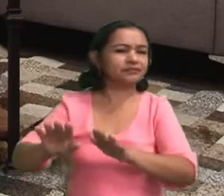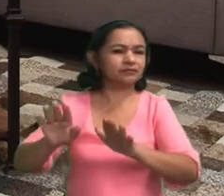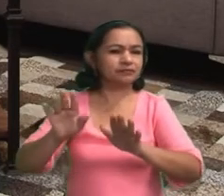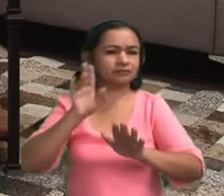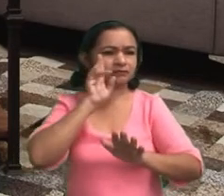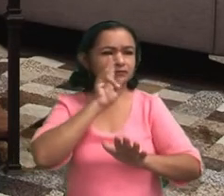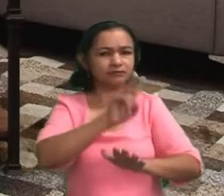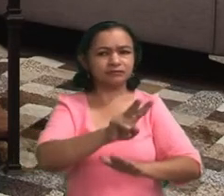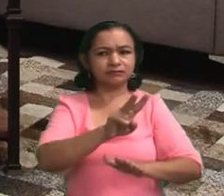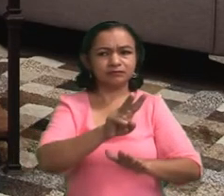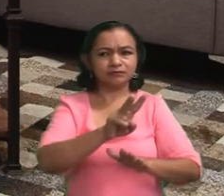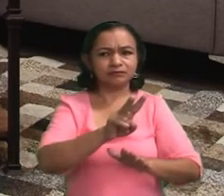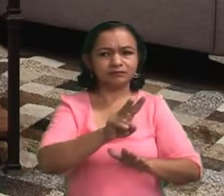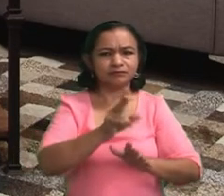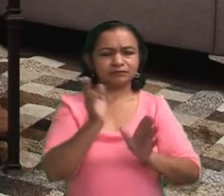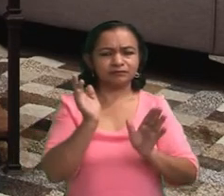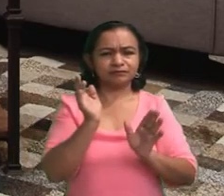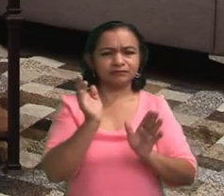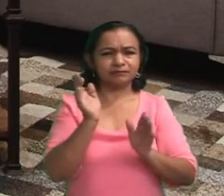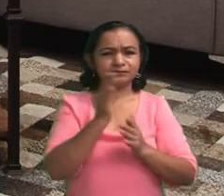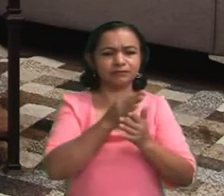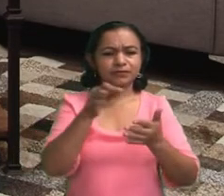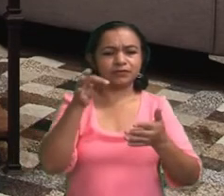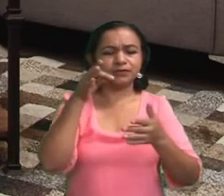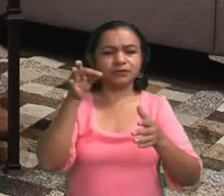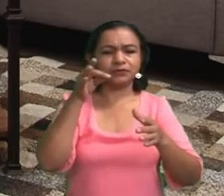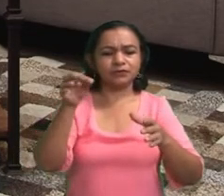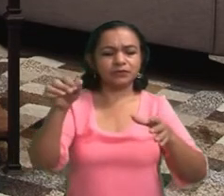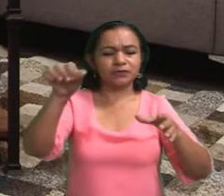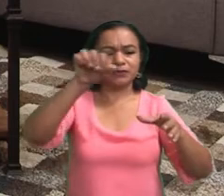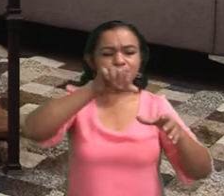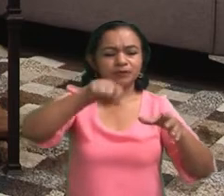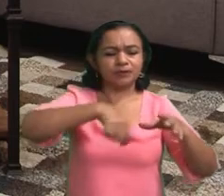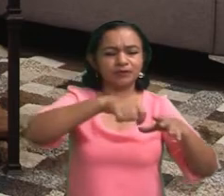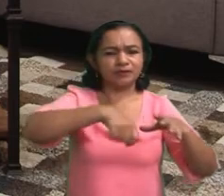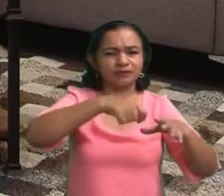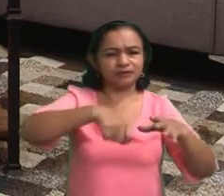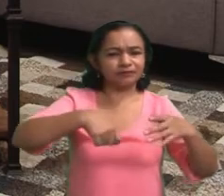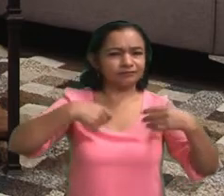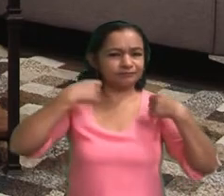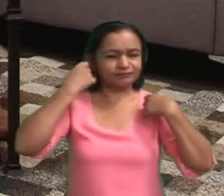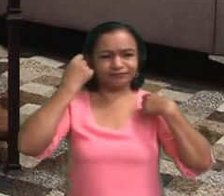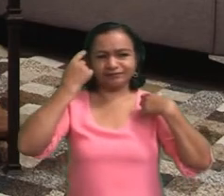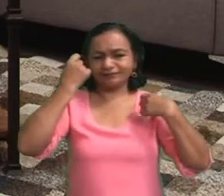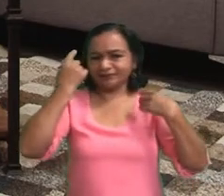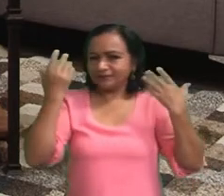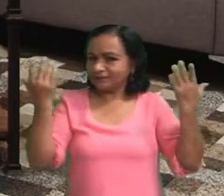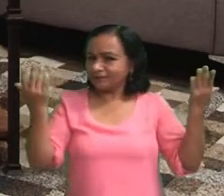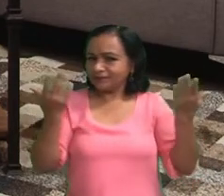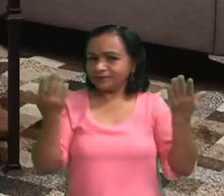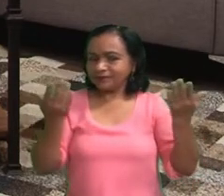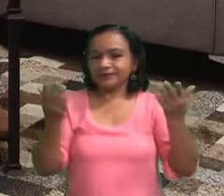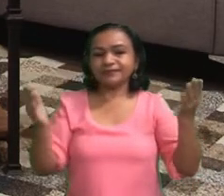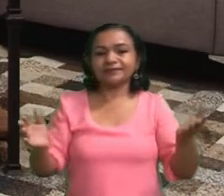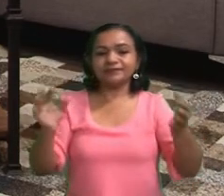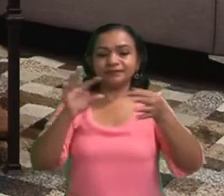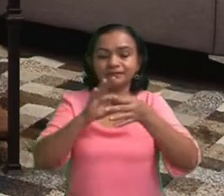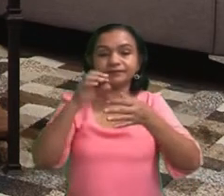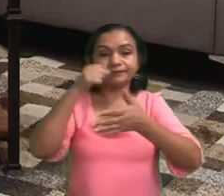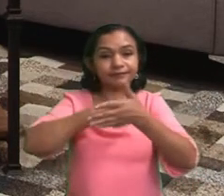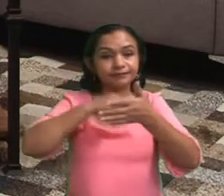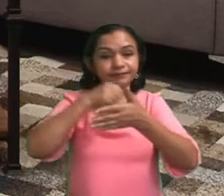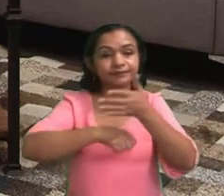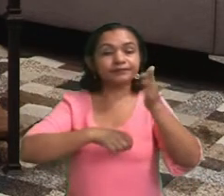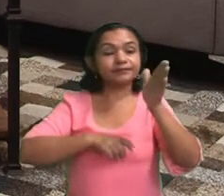que están con un sobrecito de fresco instantáneo que lo están mezclando. Entonces es parte de la lucha que tiene